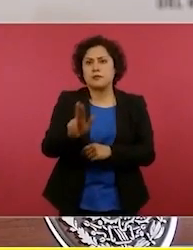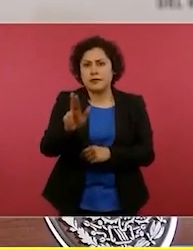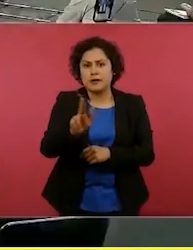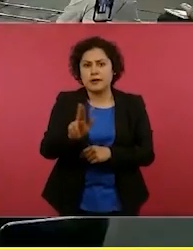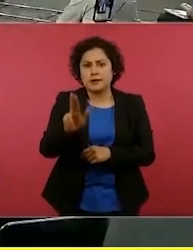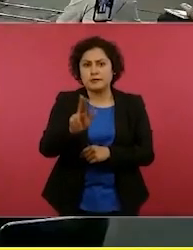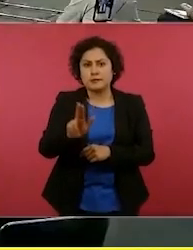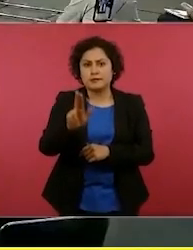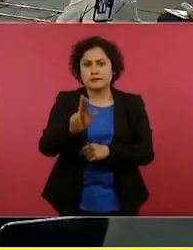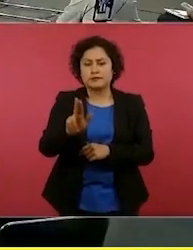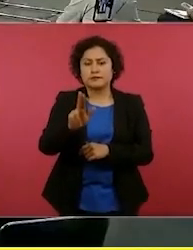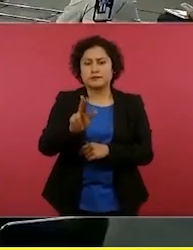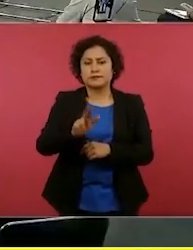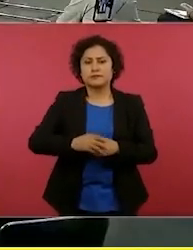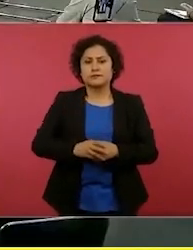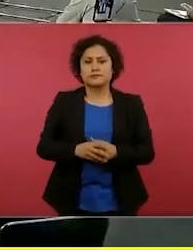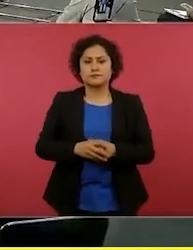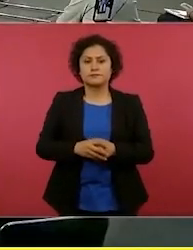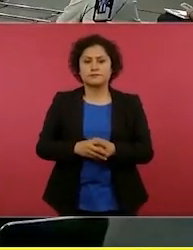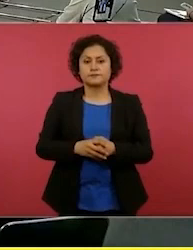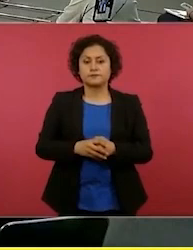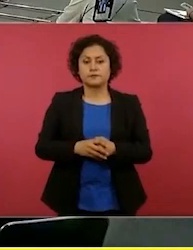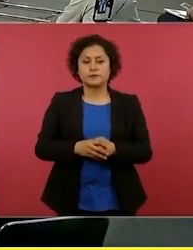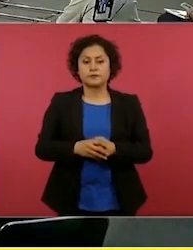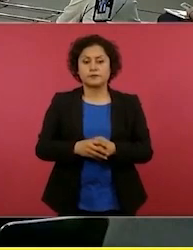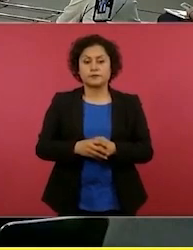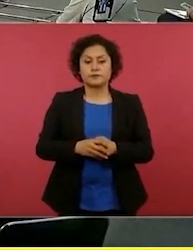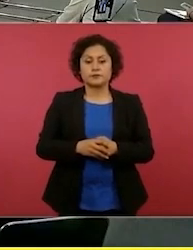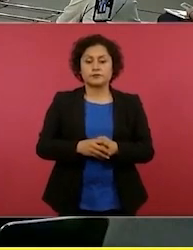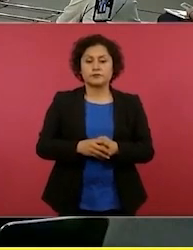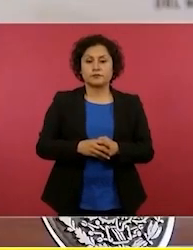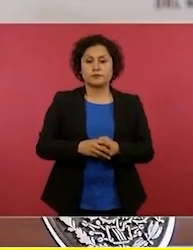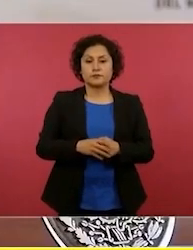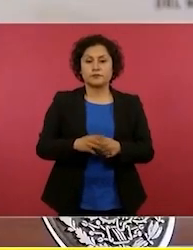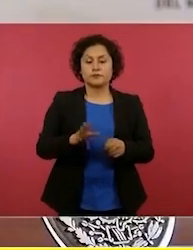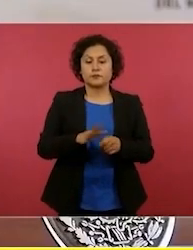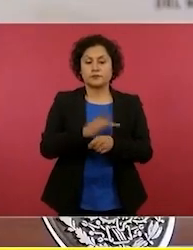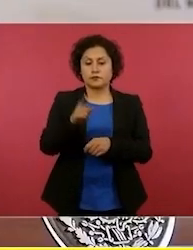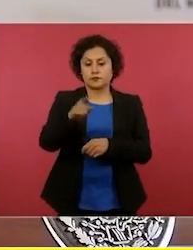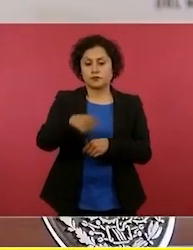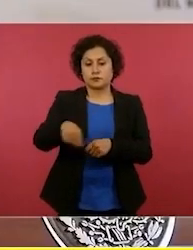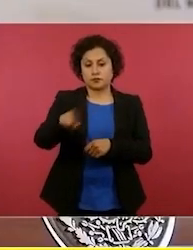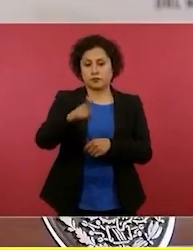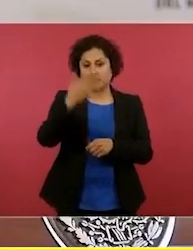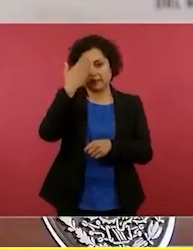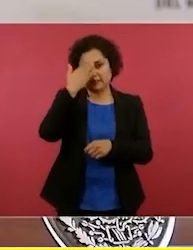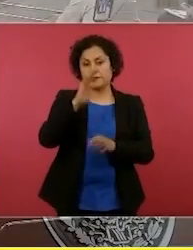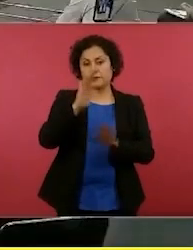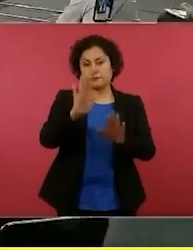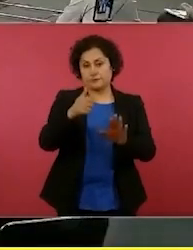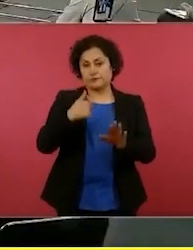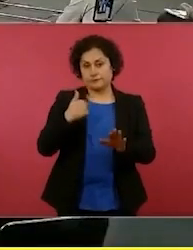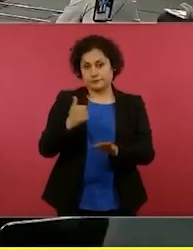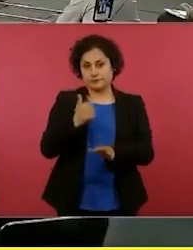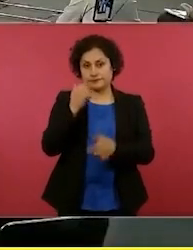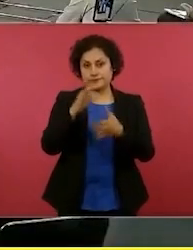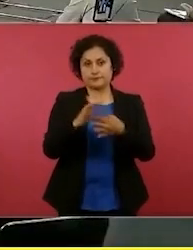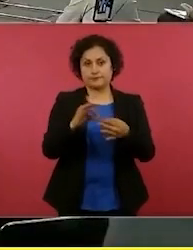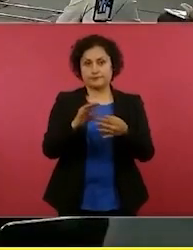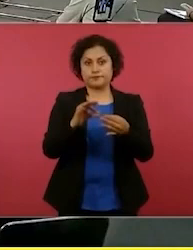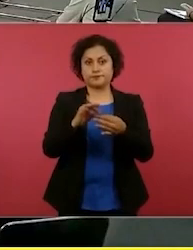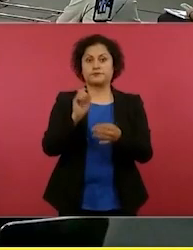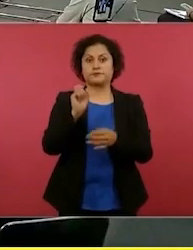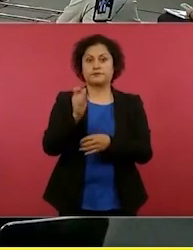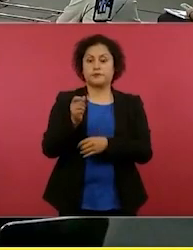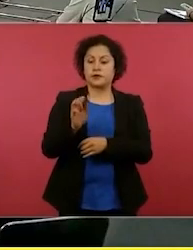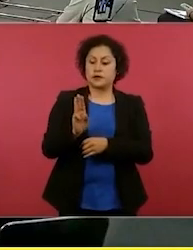los días 30 y 31 de mayo, y esto lo dice es para respetar el periodo de reflexión previo a la jornada electoral del domingo 2